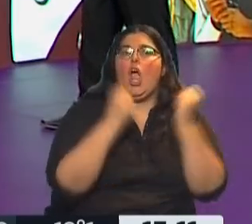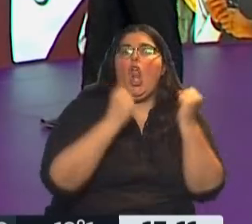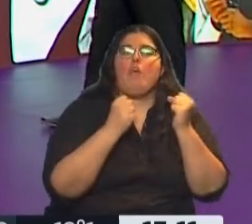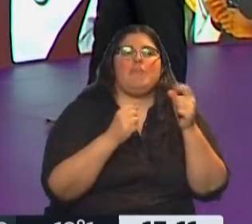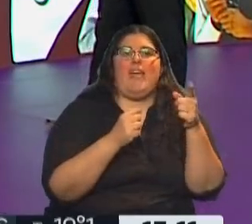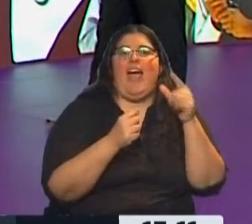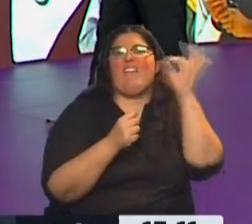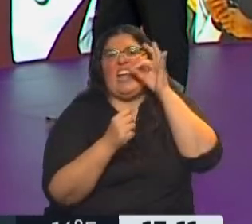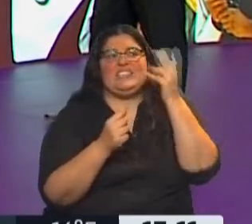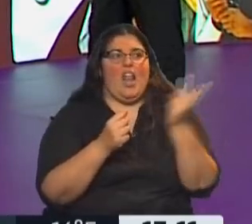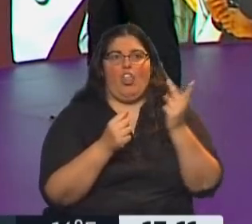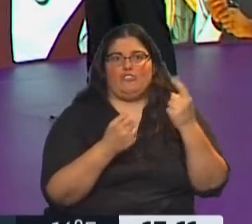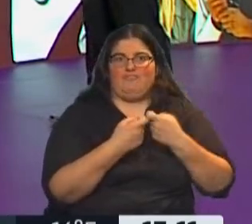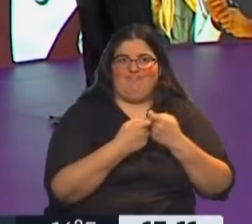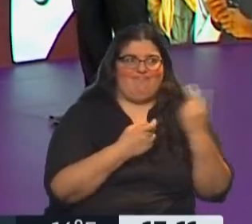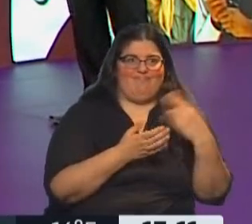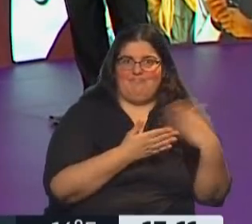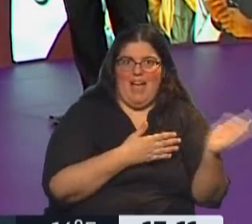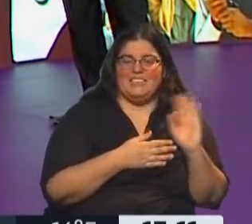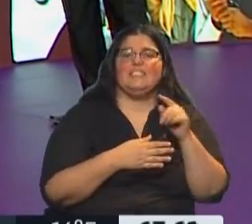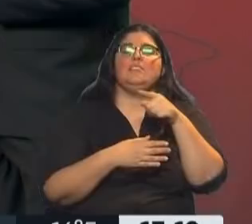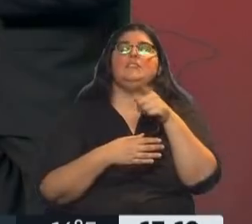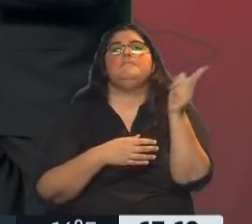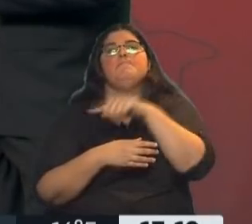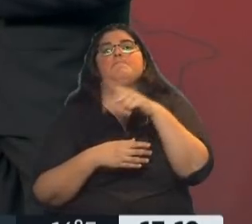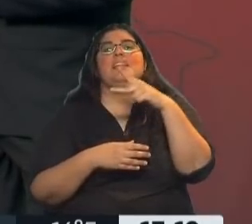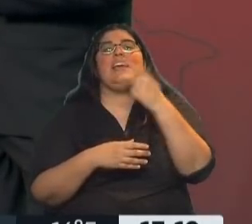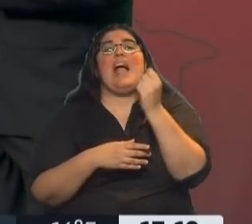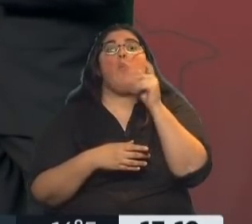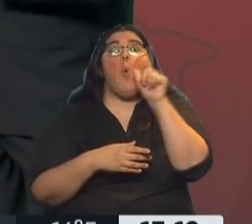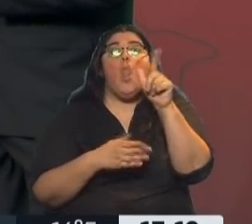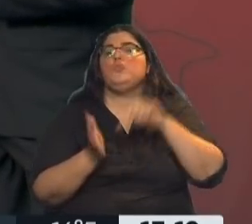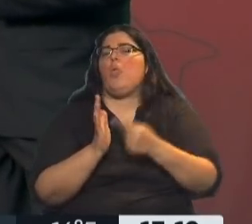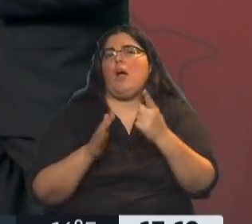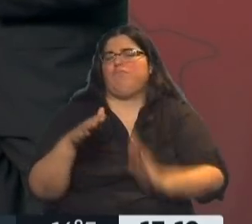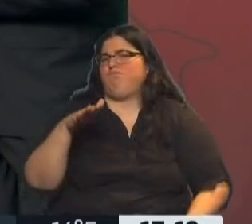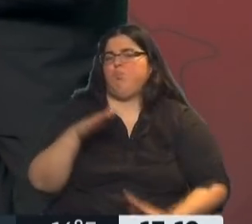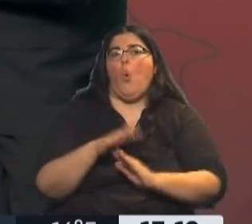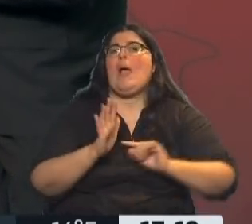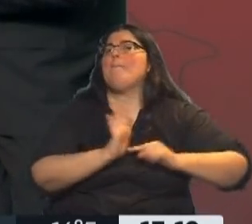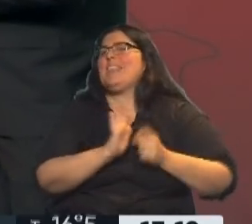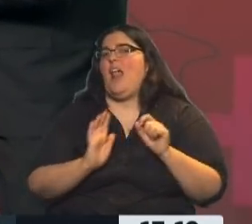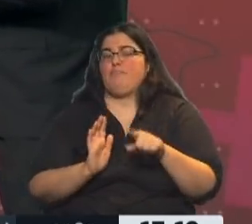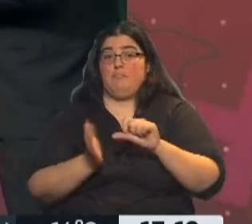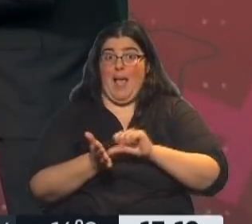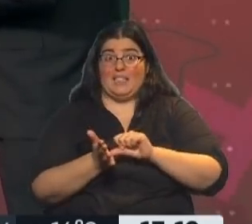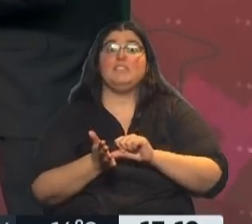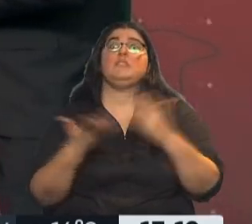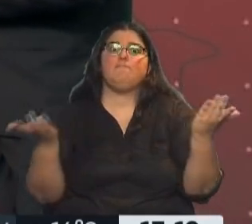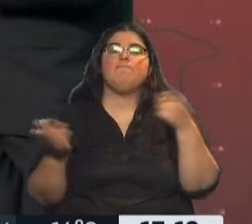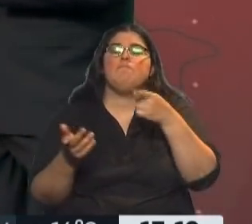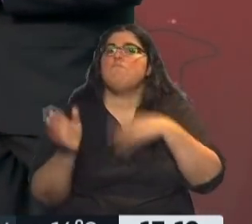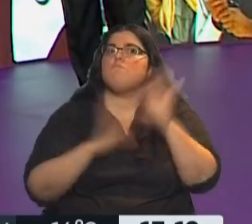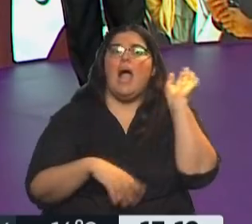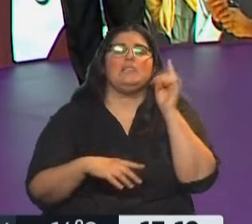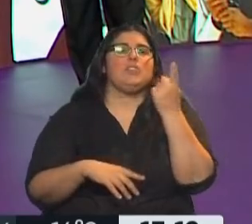fronteras de Afganistán. Es Kabul, entonces, la ciudad principal, la capital de Afganistán y la capital que hoy está